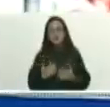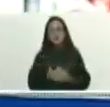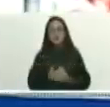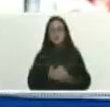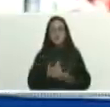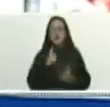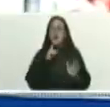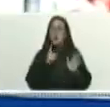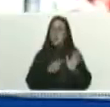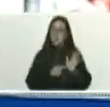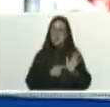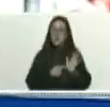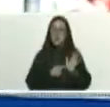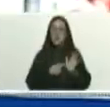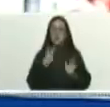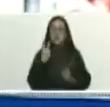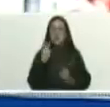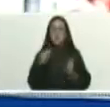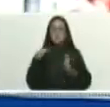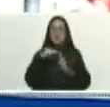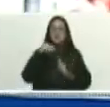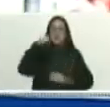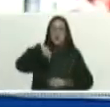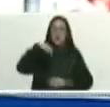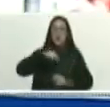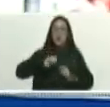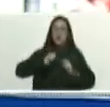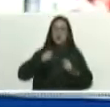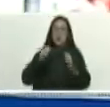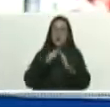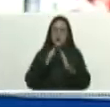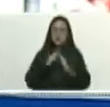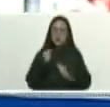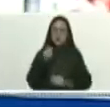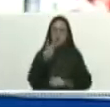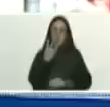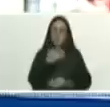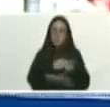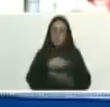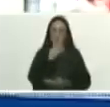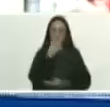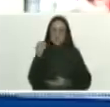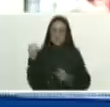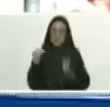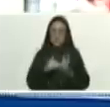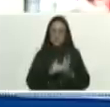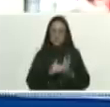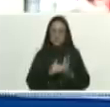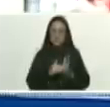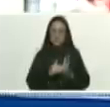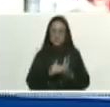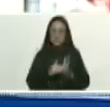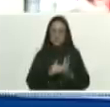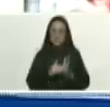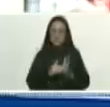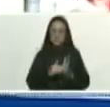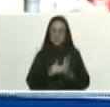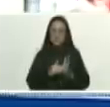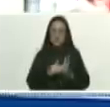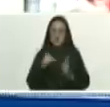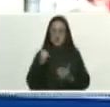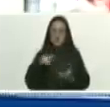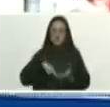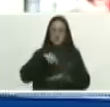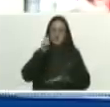Hemos cumplido dos metas de hoy. La entrega de la vivienda, 4.400.000, y la